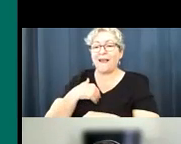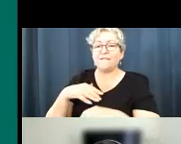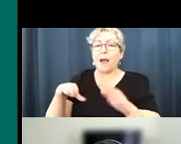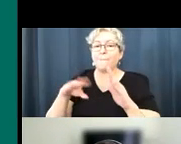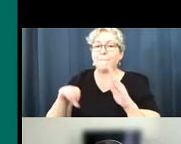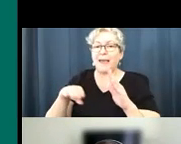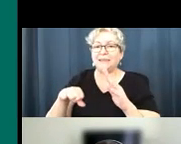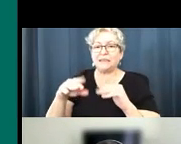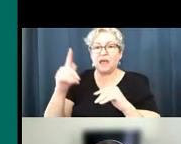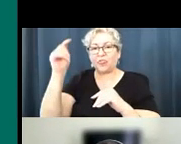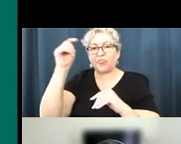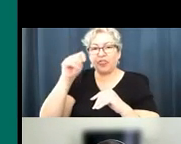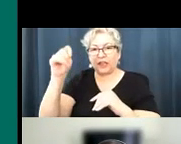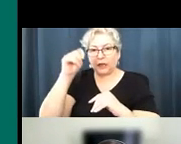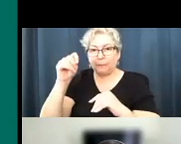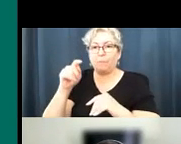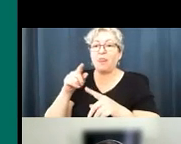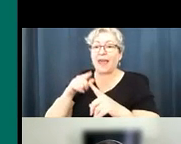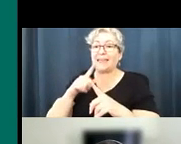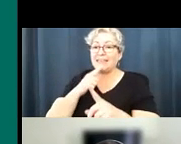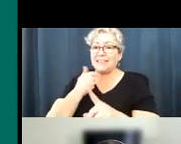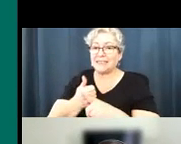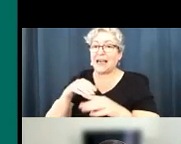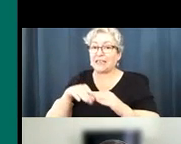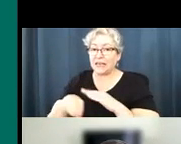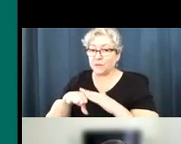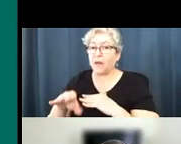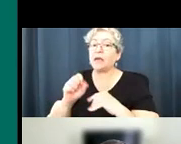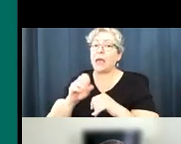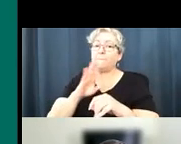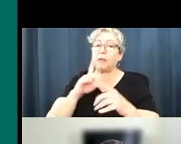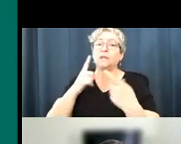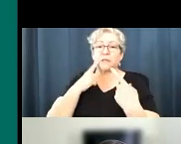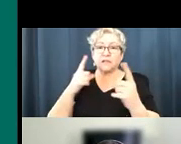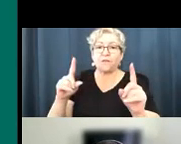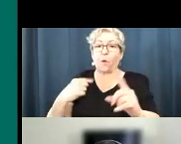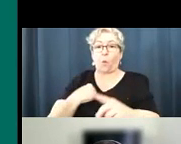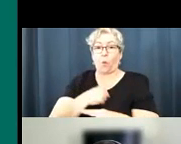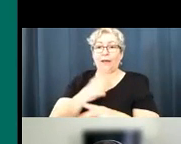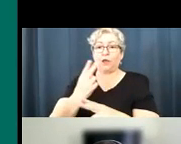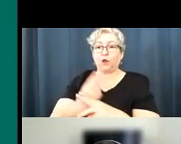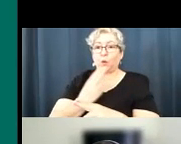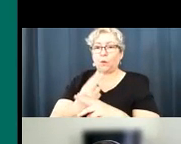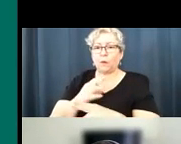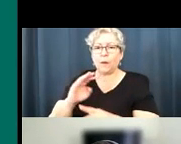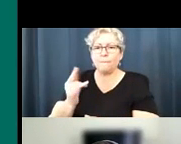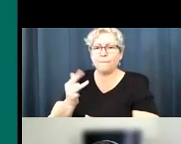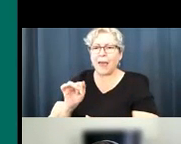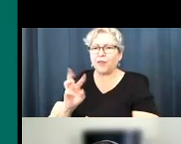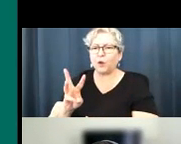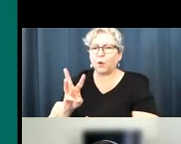nuestro molde, el del template. Si usted busca un tema que sea accesible, pues que tenga accesibilidad, pues usted va a ser